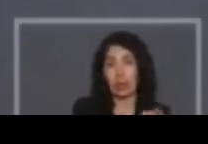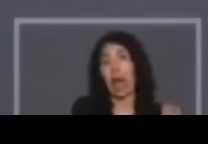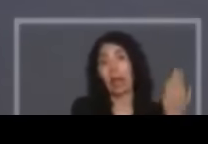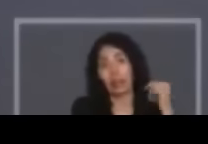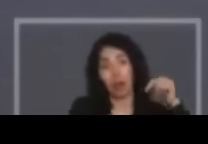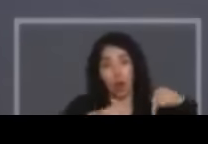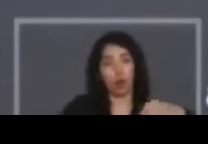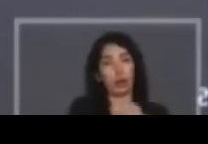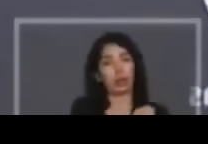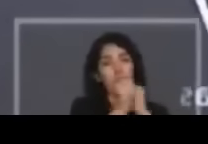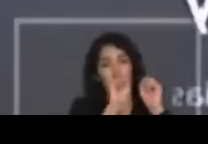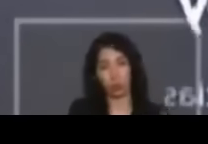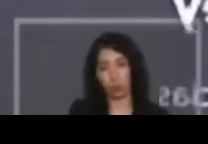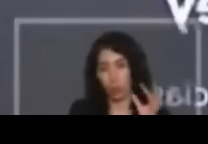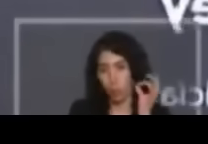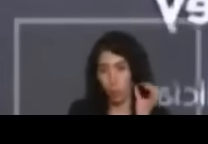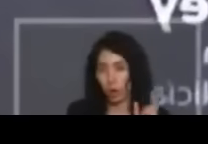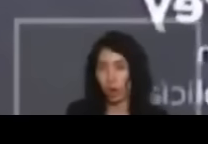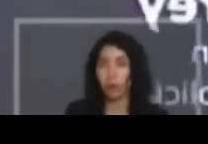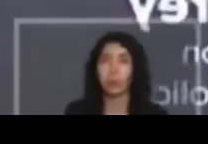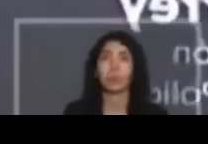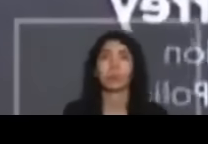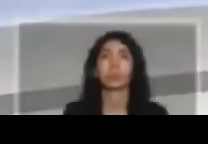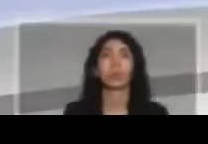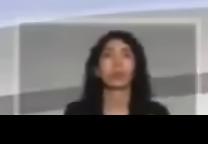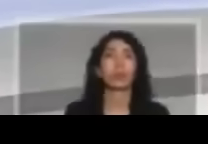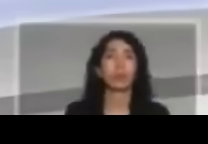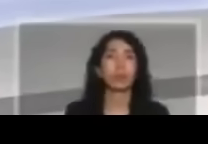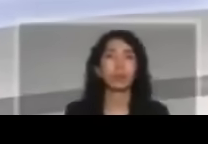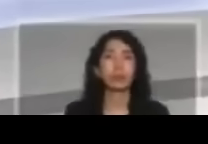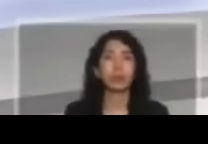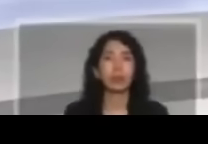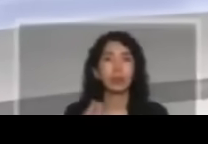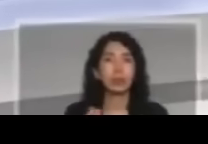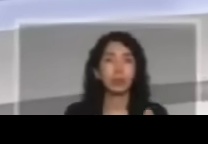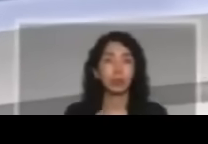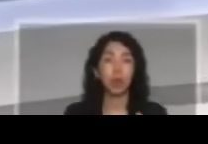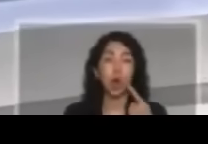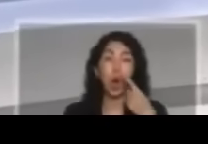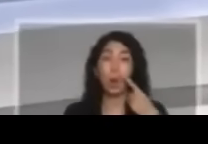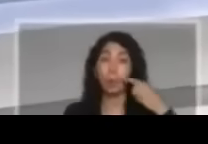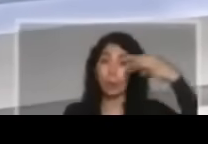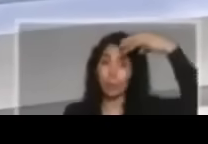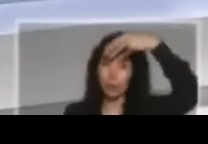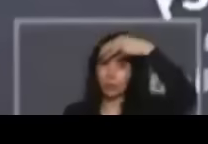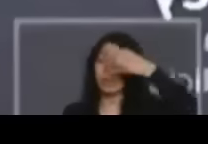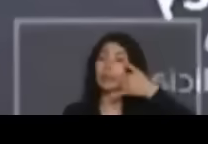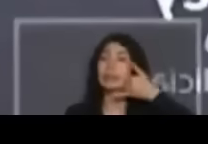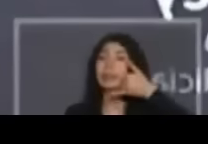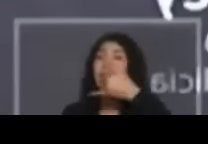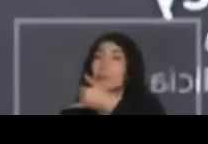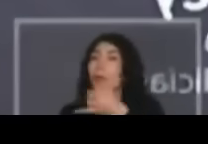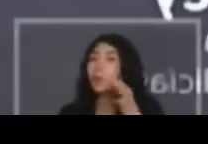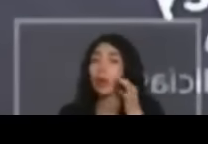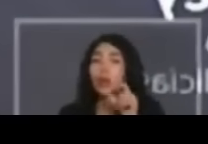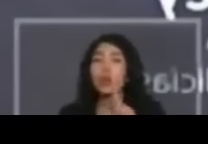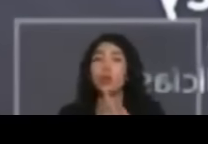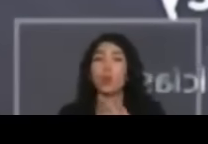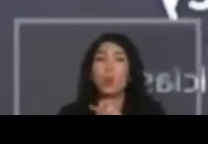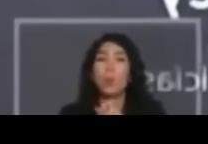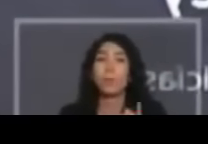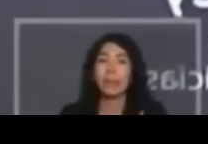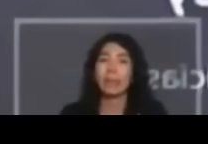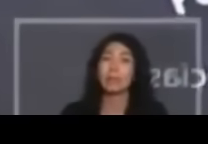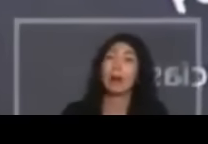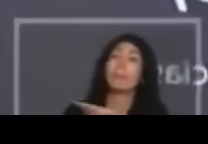renunció lo que se entiende Es que en un momento Manuel monsalve La Llama a ella uno para pedirle el celular el